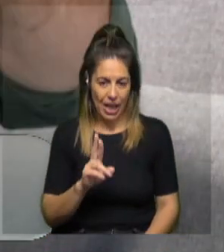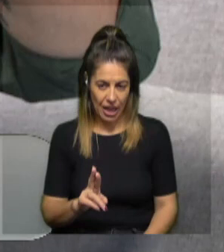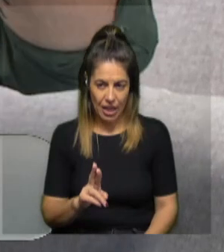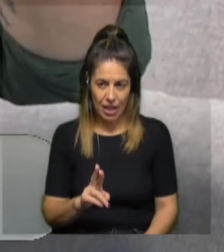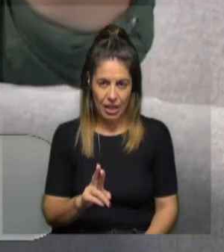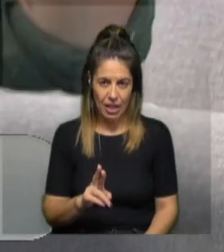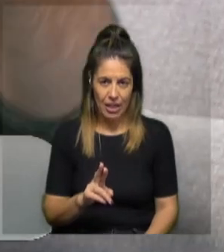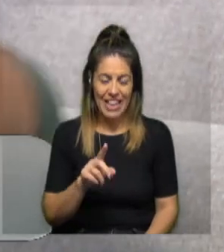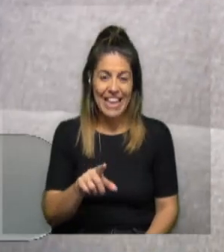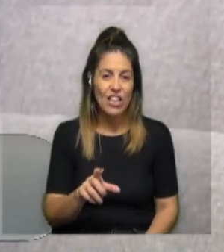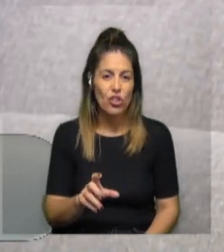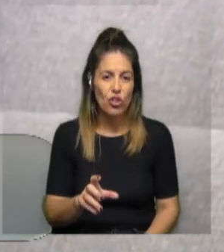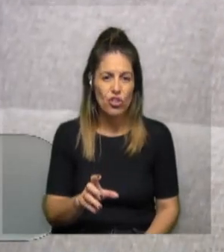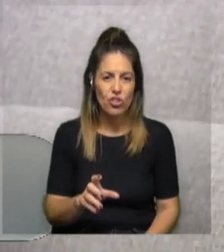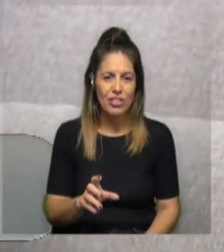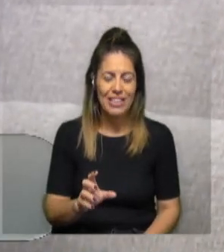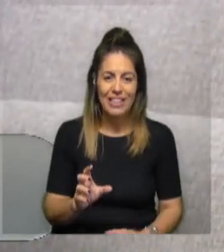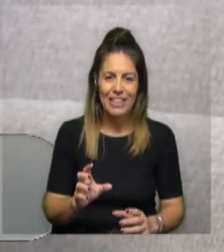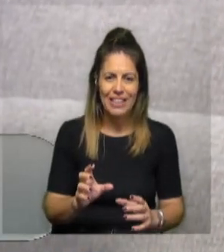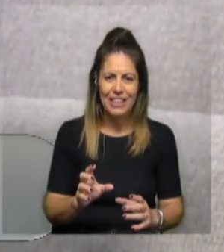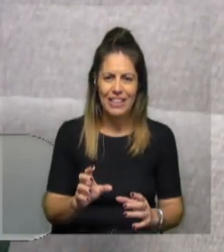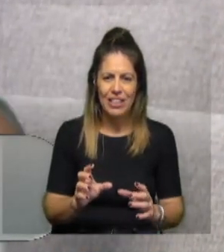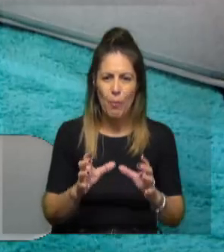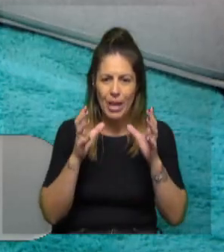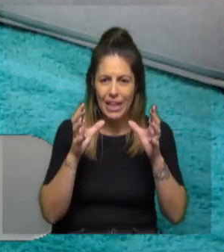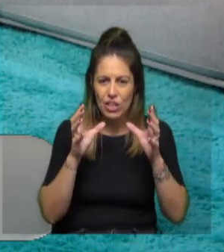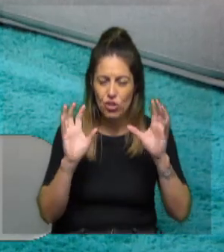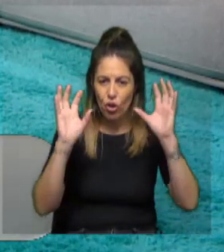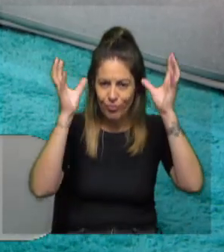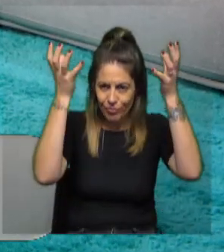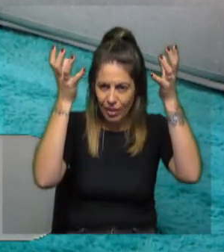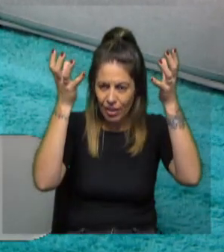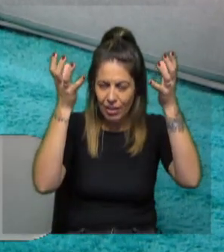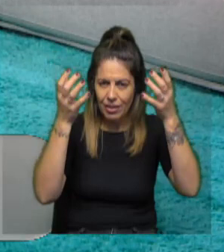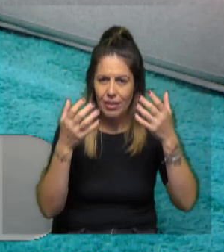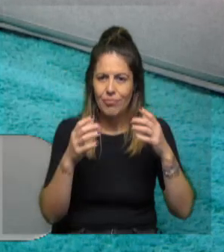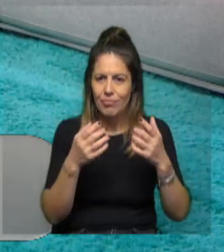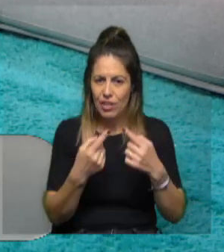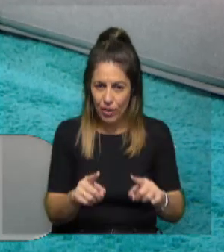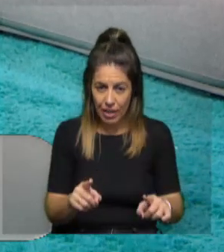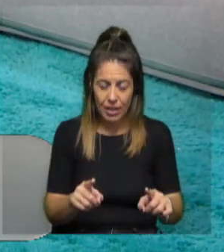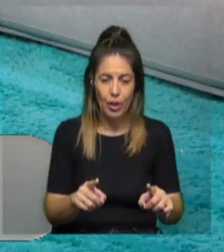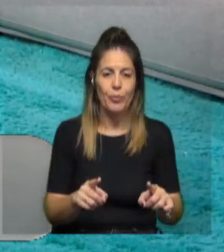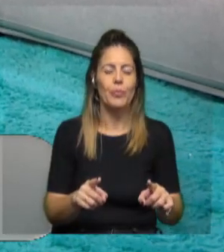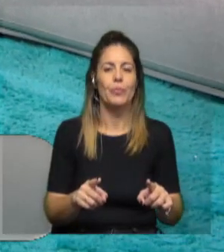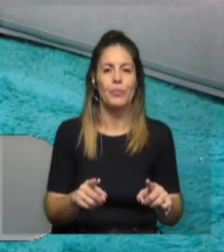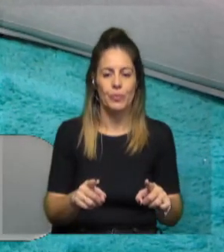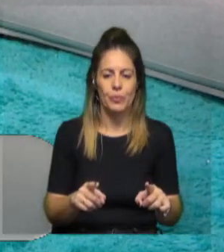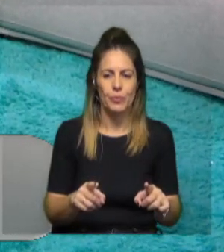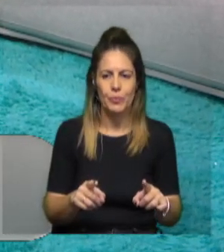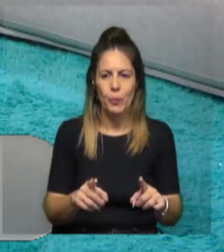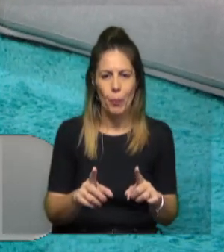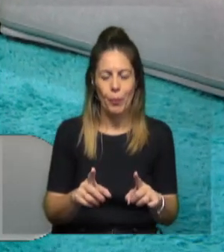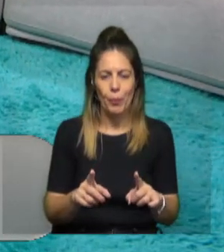pero esto es agresividad. Ya sé. Peligrosidad. Que no es lo mismo que peligrosidad. Que.